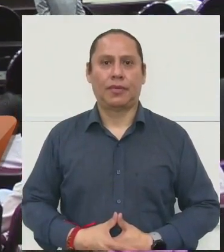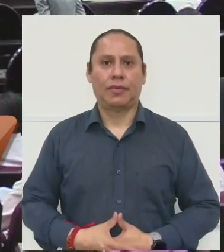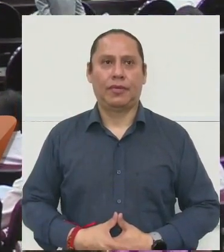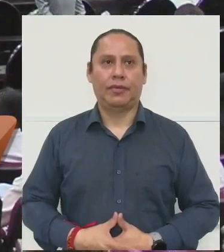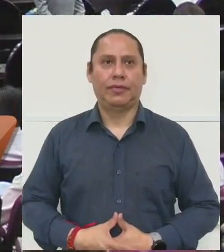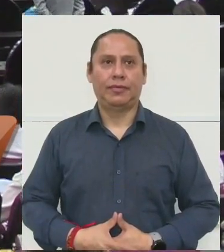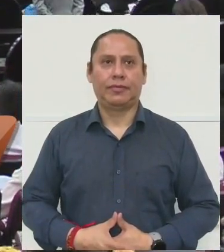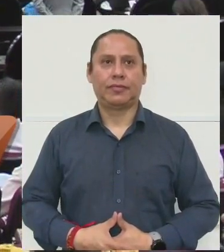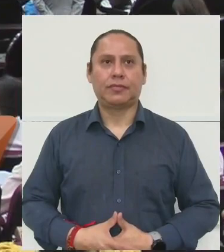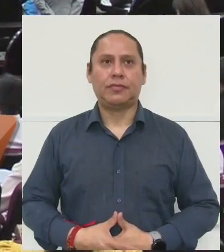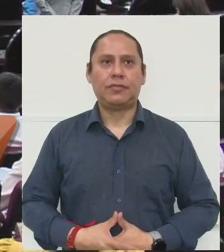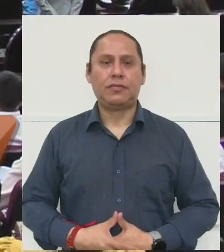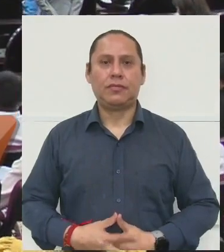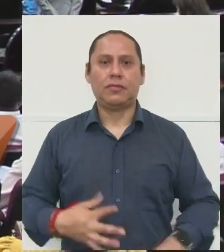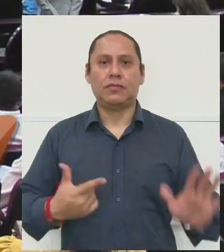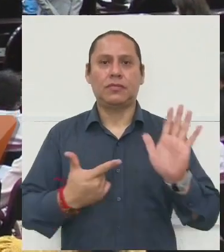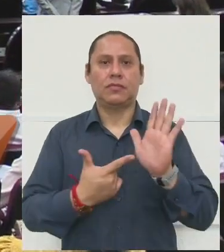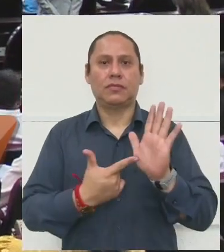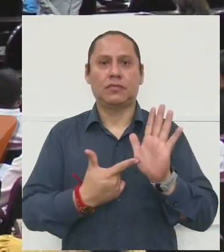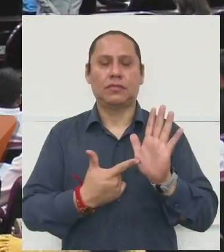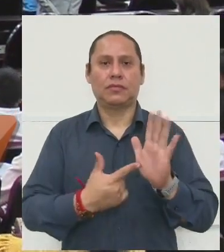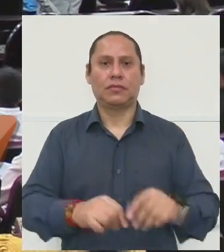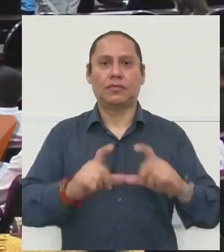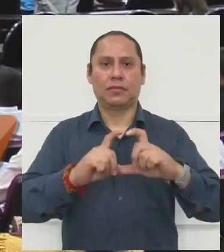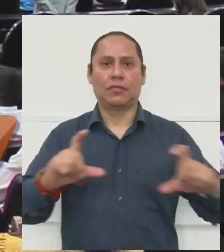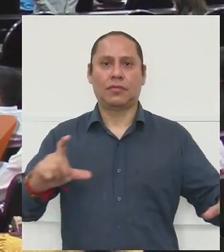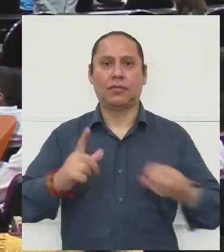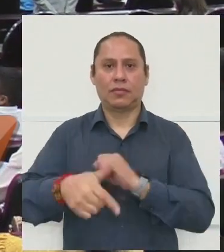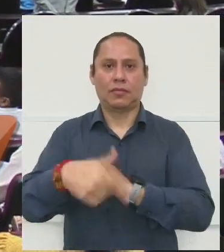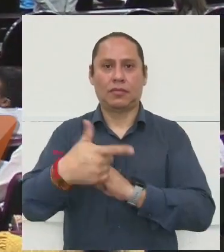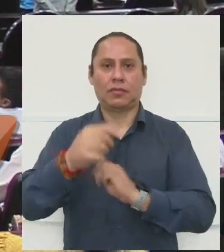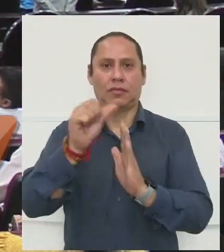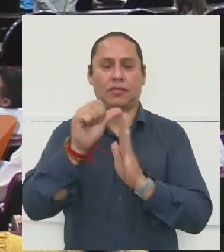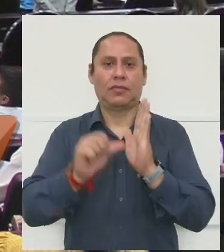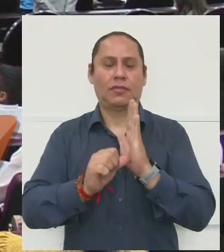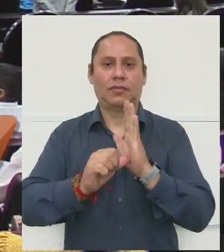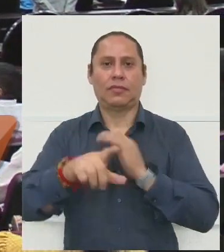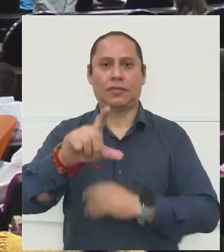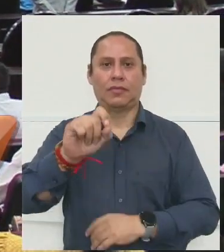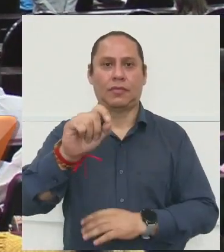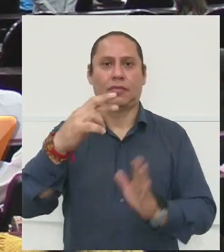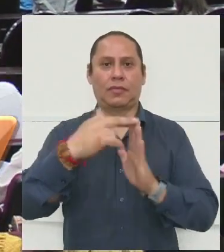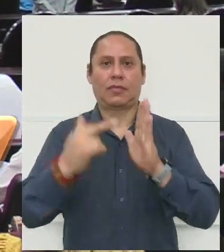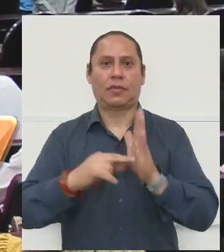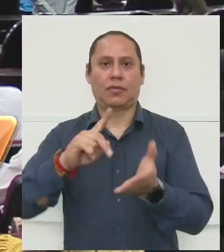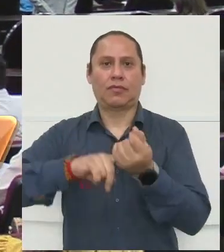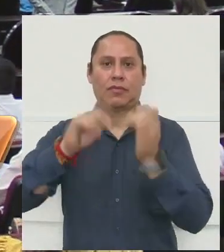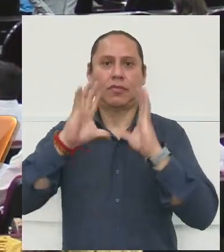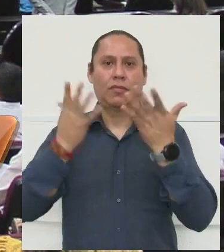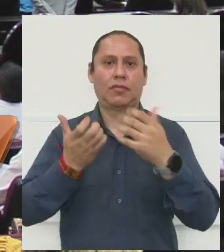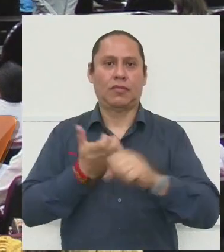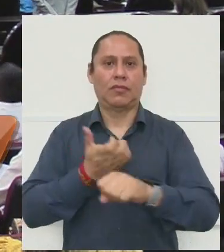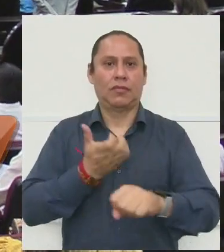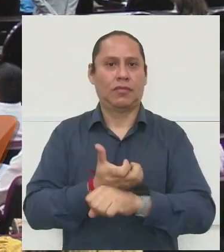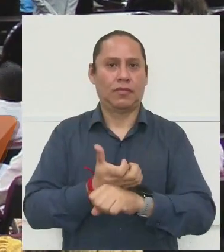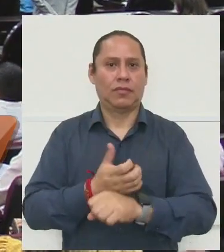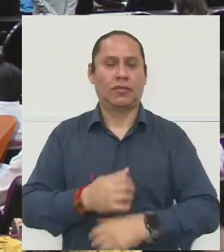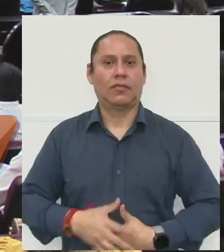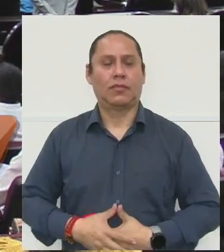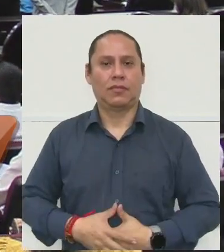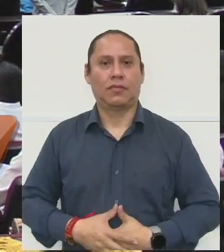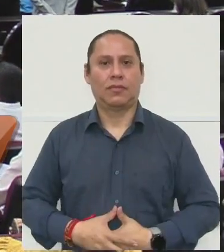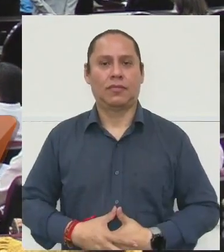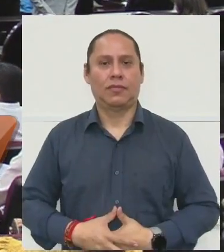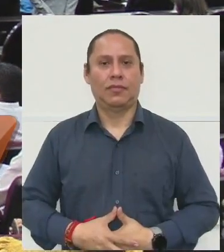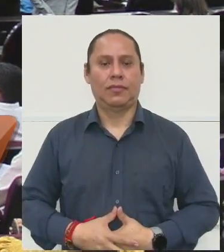sesión con fundamento lo dispuesto en la fracción dé Segunda del Artículo 20 del reglamento interior del de